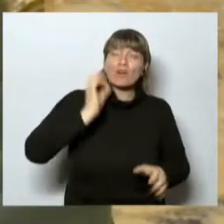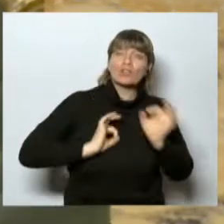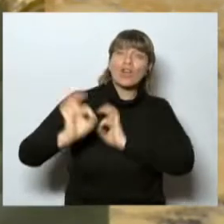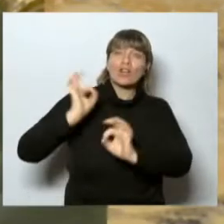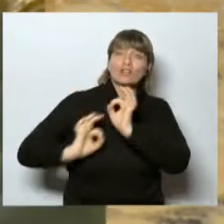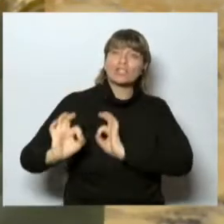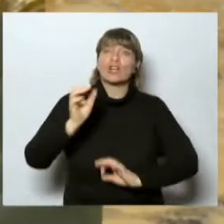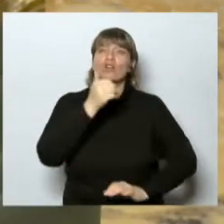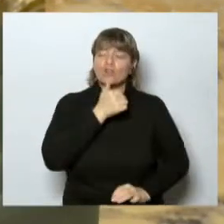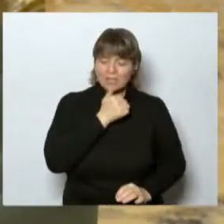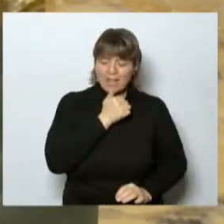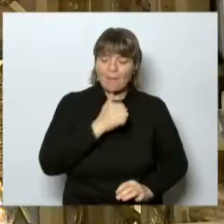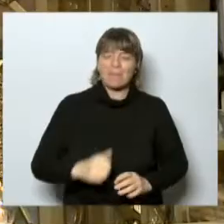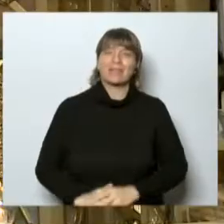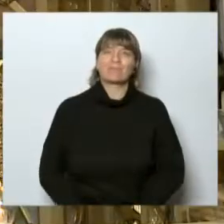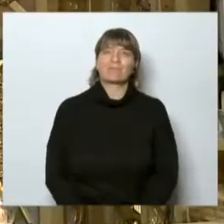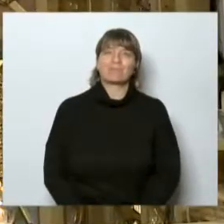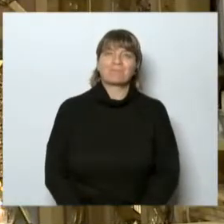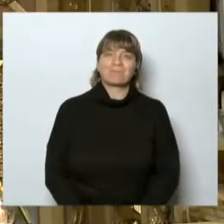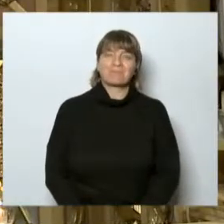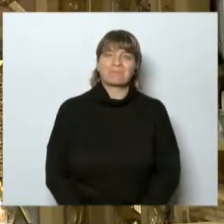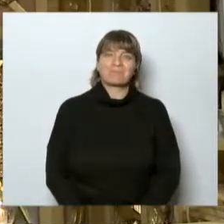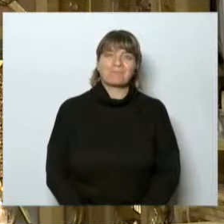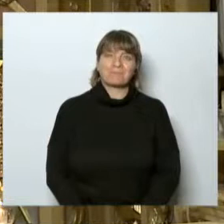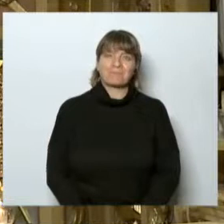los siglos de los siglos. Amén.